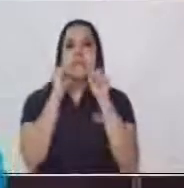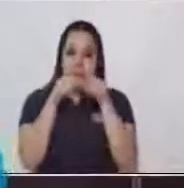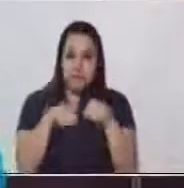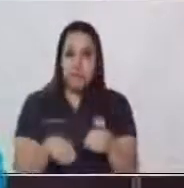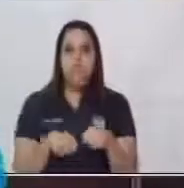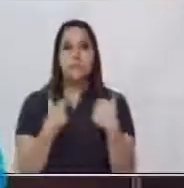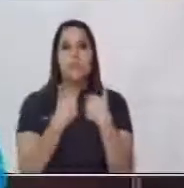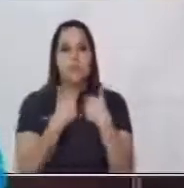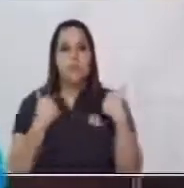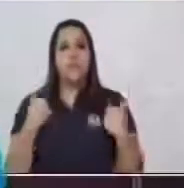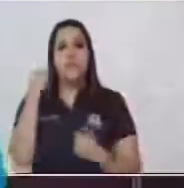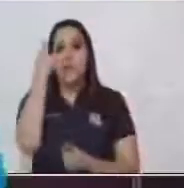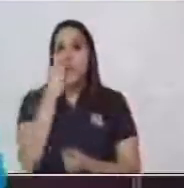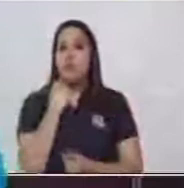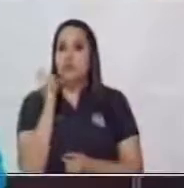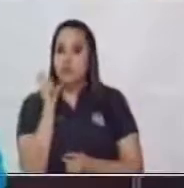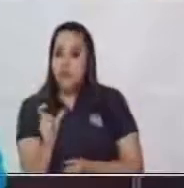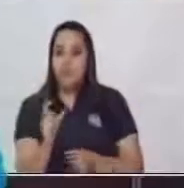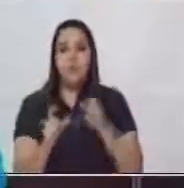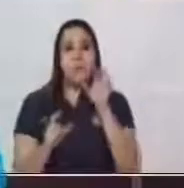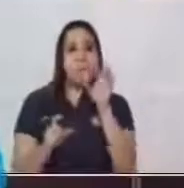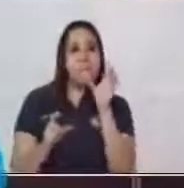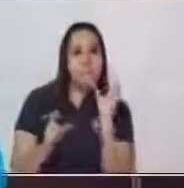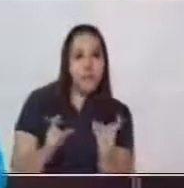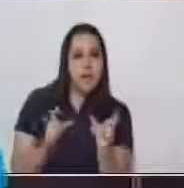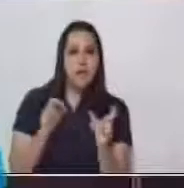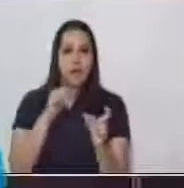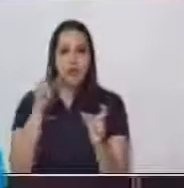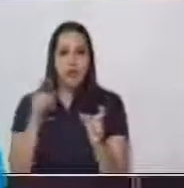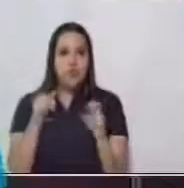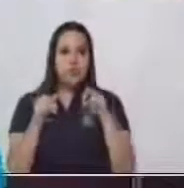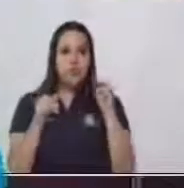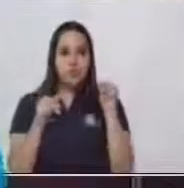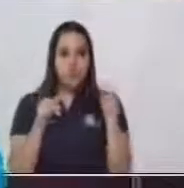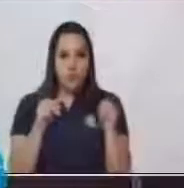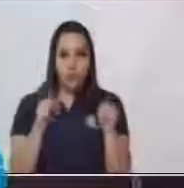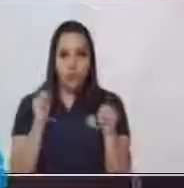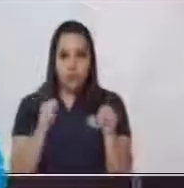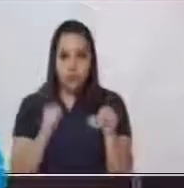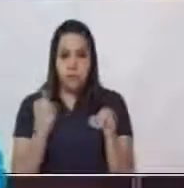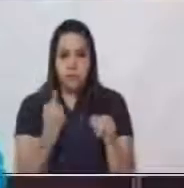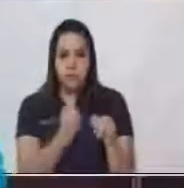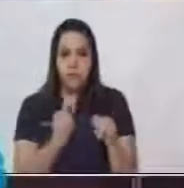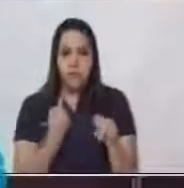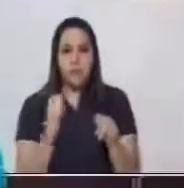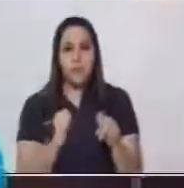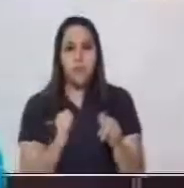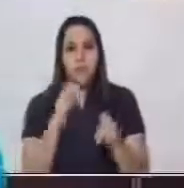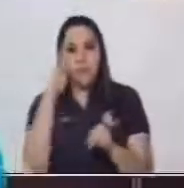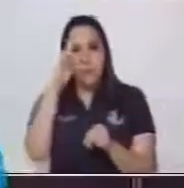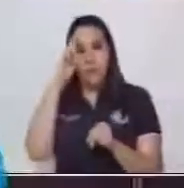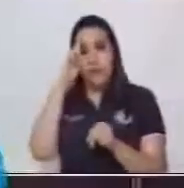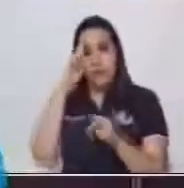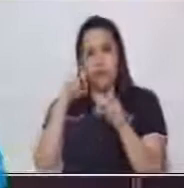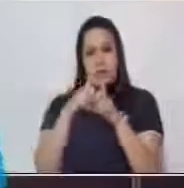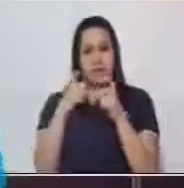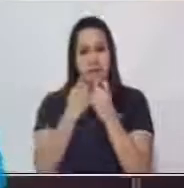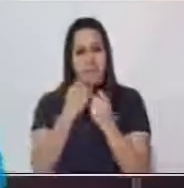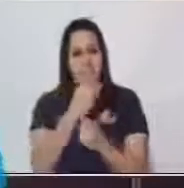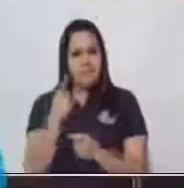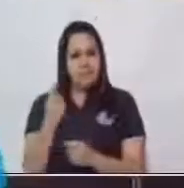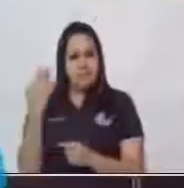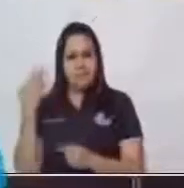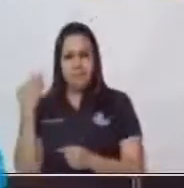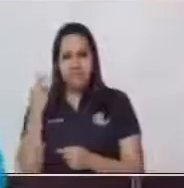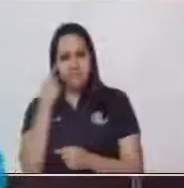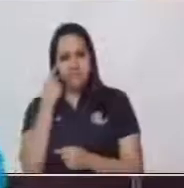marcan tanto el sujeto como predicado y sus núcleos, que ya vimos en una sesión anterior también, que es la semántica y el